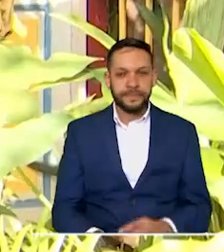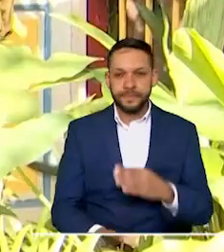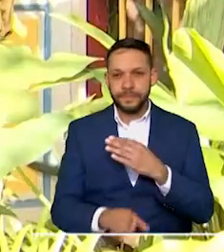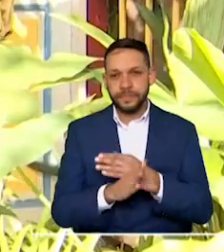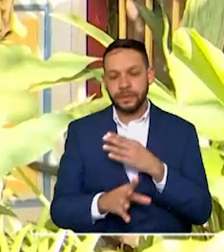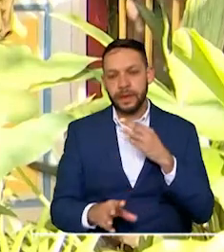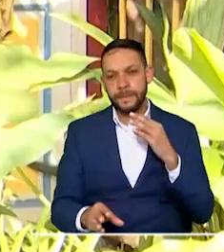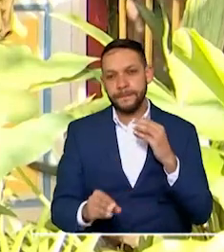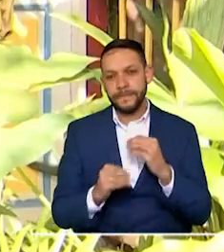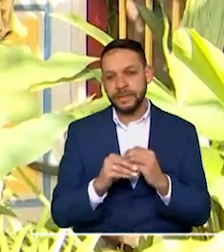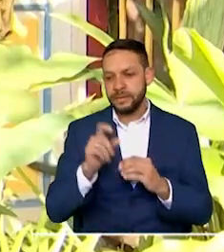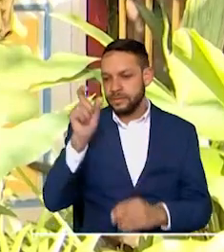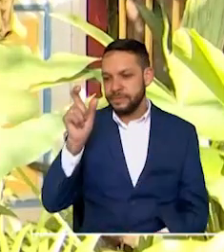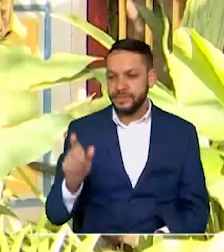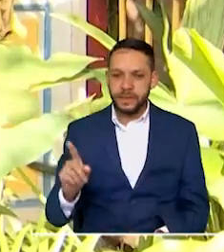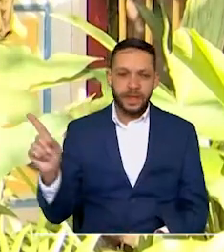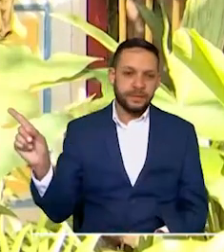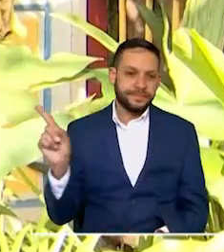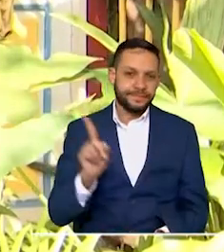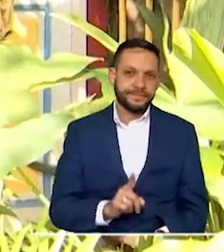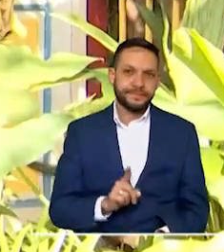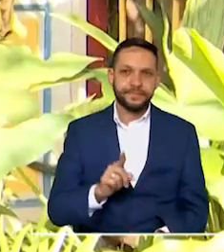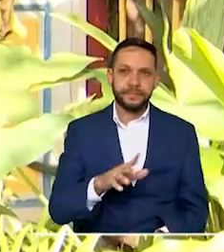Llega un paciente a la consulta médica,